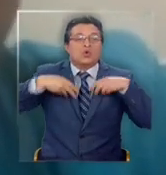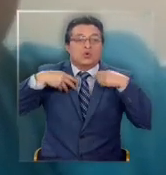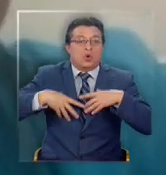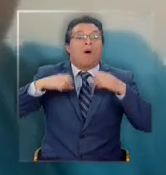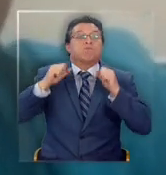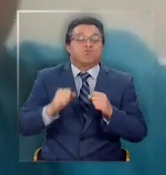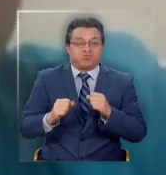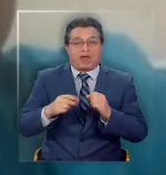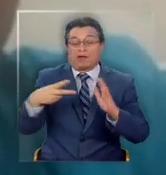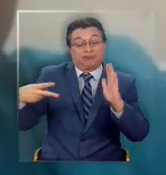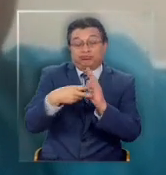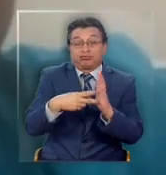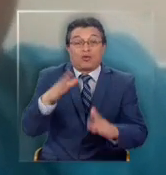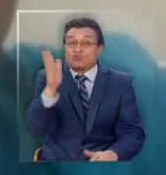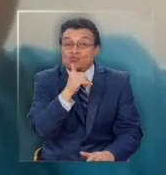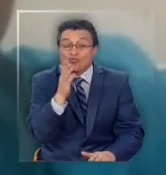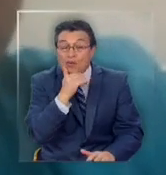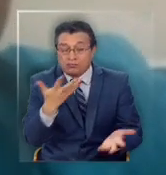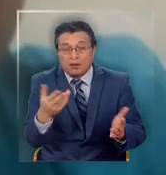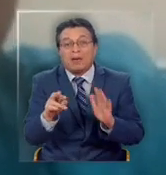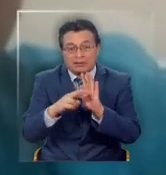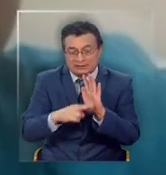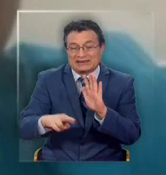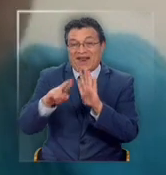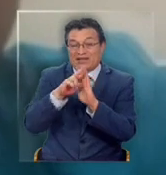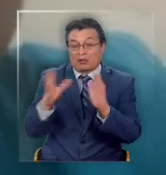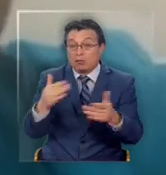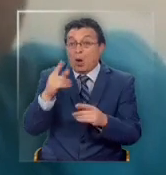medicina para continuar su rehabilitación. El tema es que